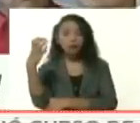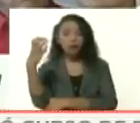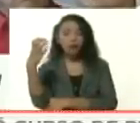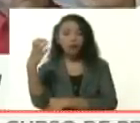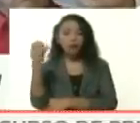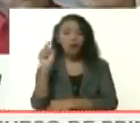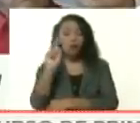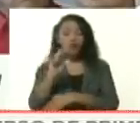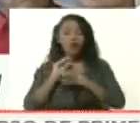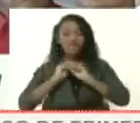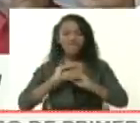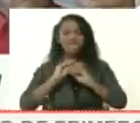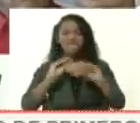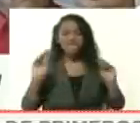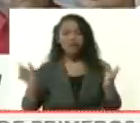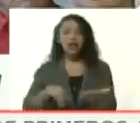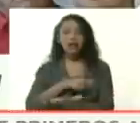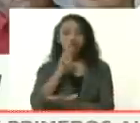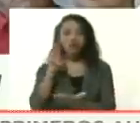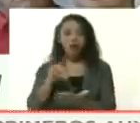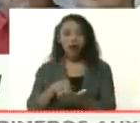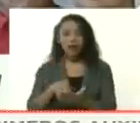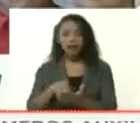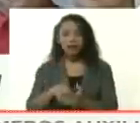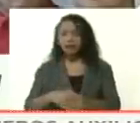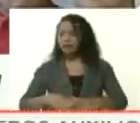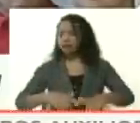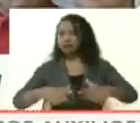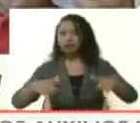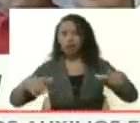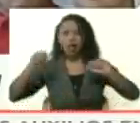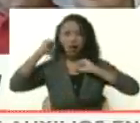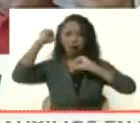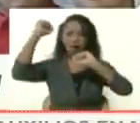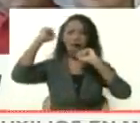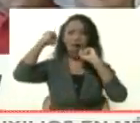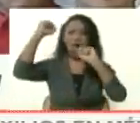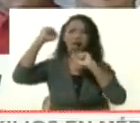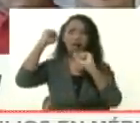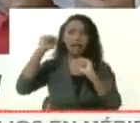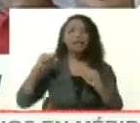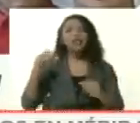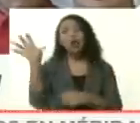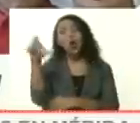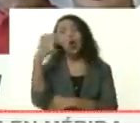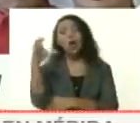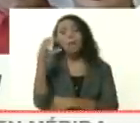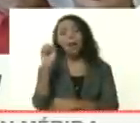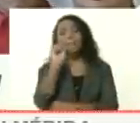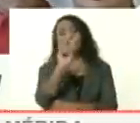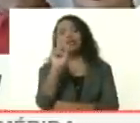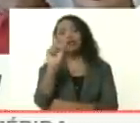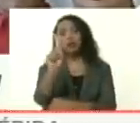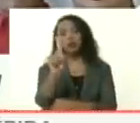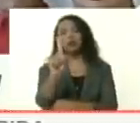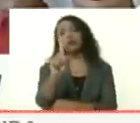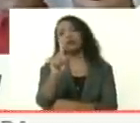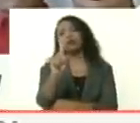una convocatoria nacional a un gran paro en Colombia el 21.